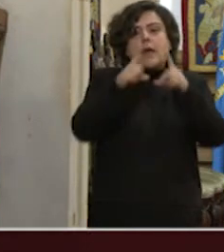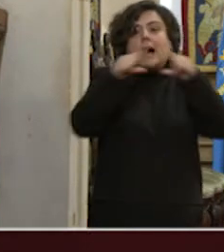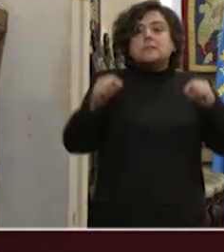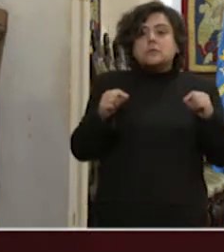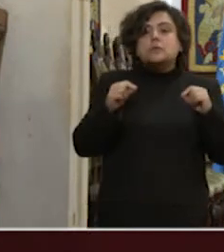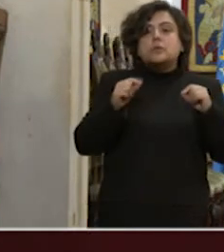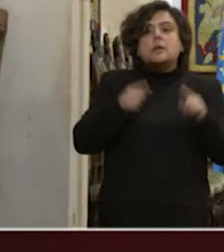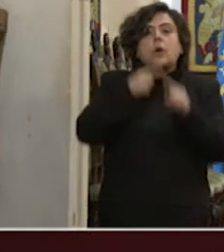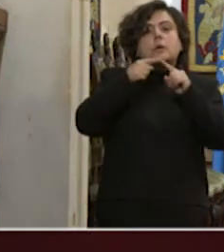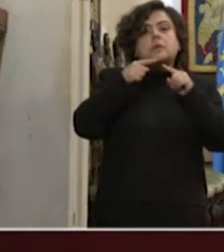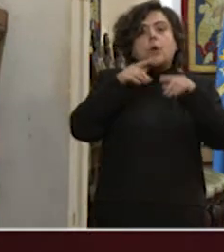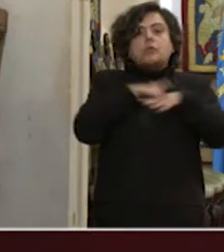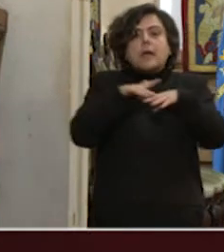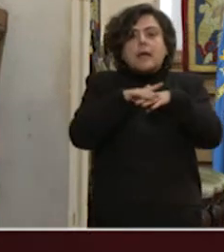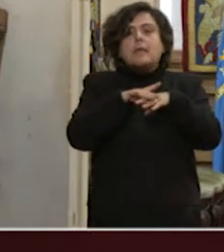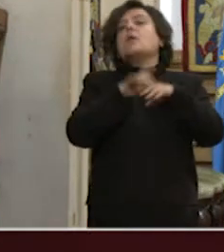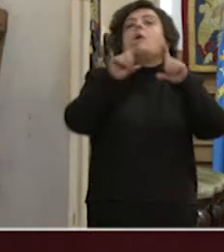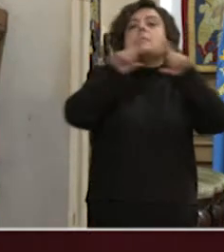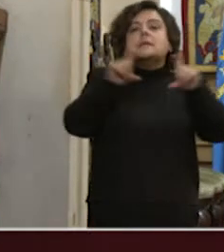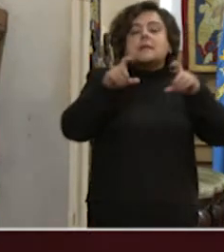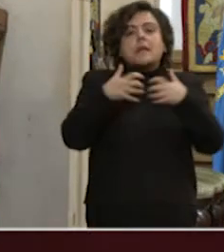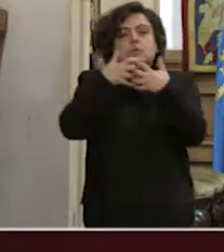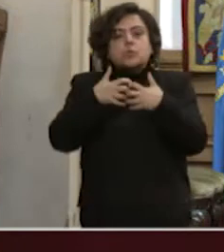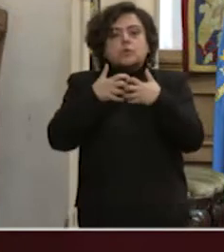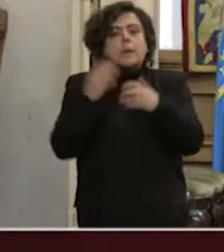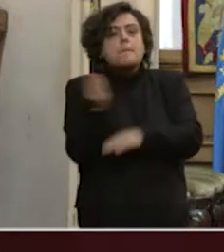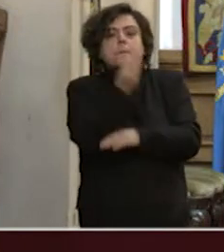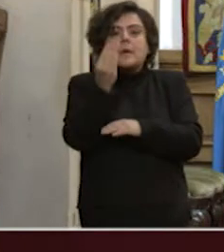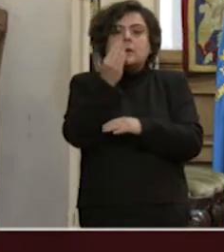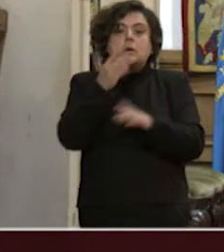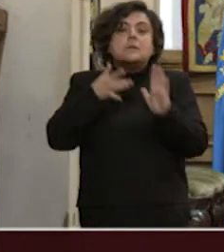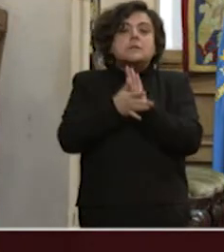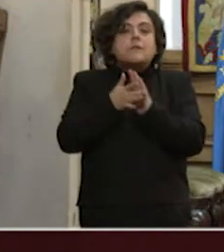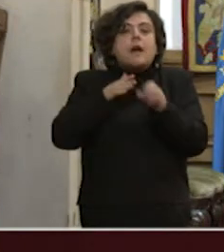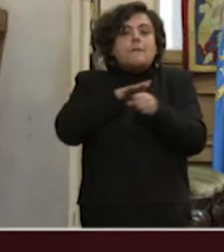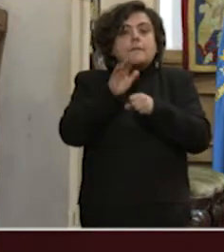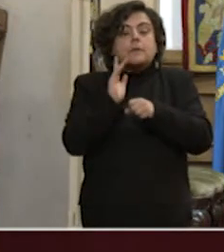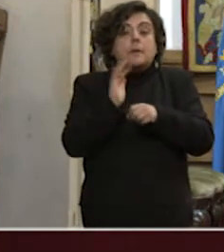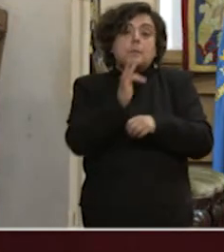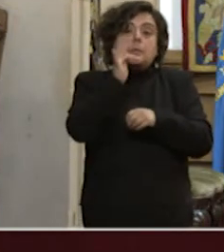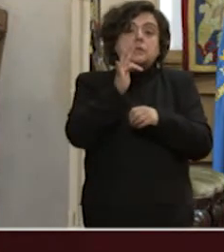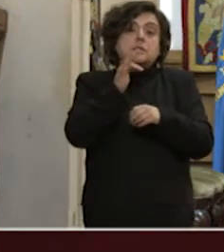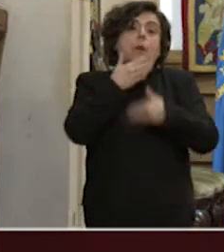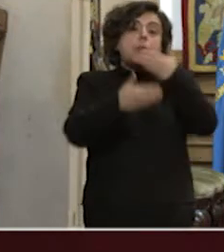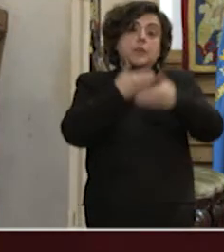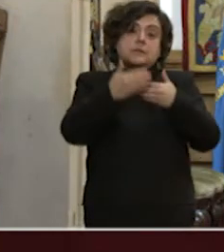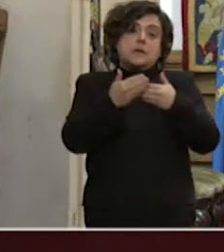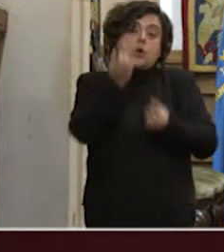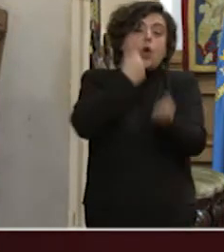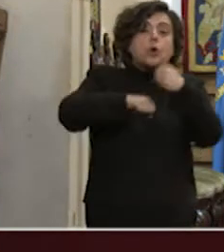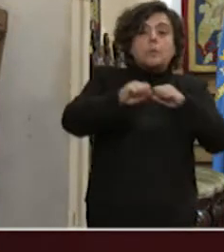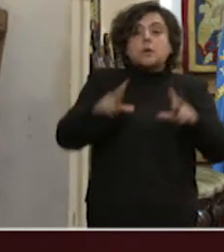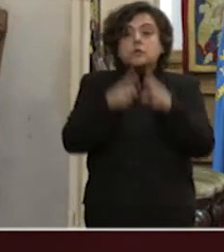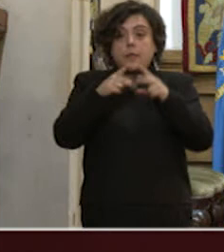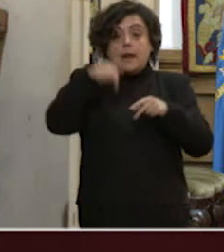la calidad del tejido empresarial e industrial y, por tanto, contribuir al desarrollo económico y social de Asturias, aportando